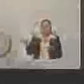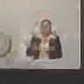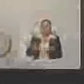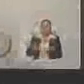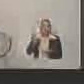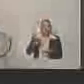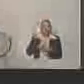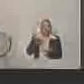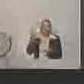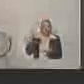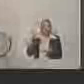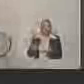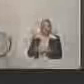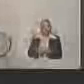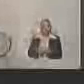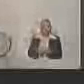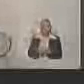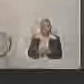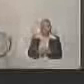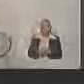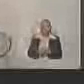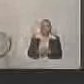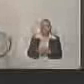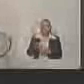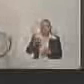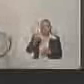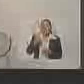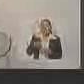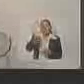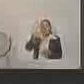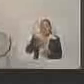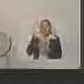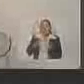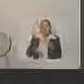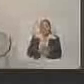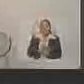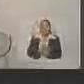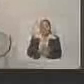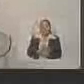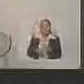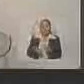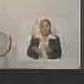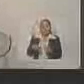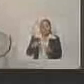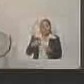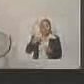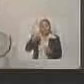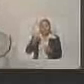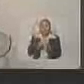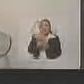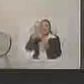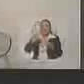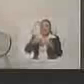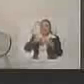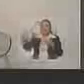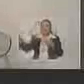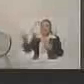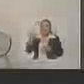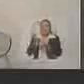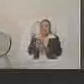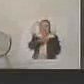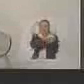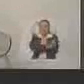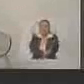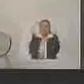Gracias, buenas tardes. Una de las primeras cosas que quisiera hacer es abrir nuevamente la delegación. ¿Por qué? Porque al